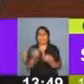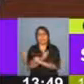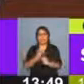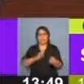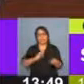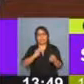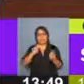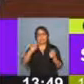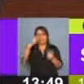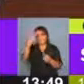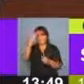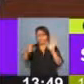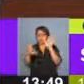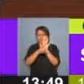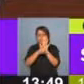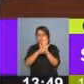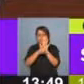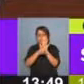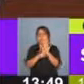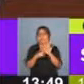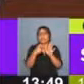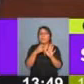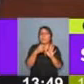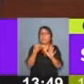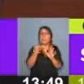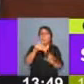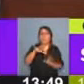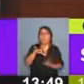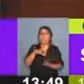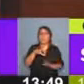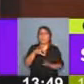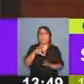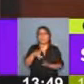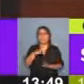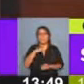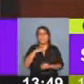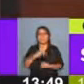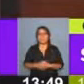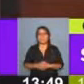parcial de la Constitución de la provincia